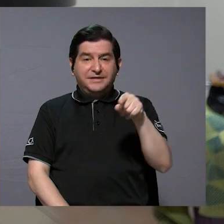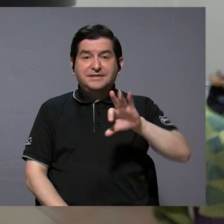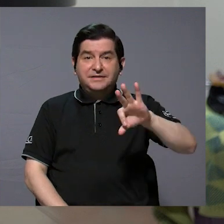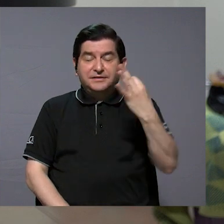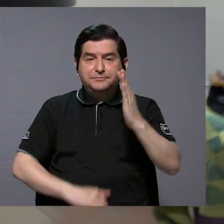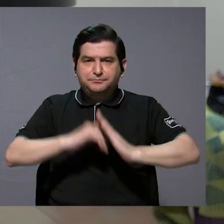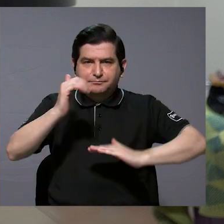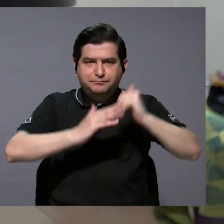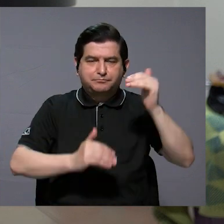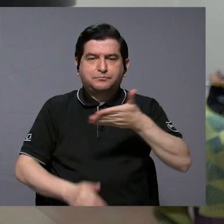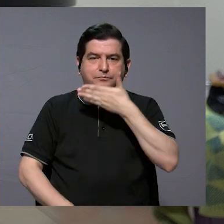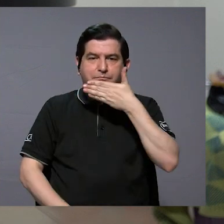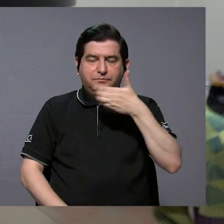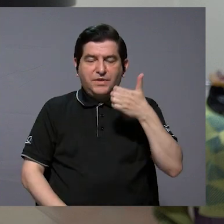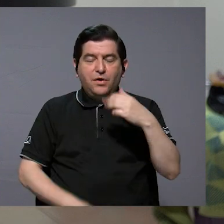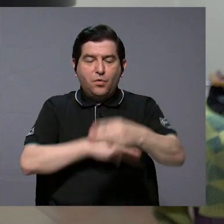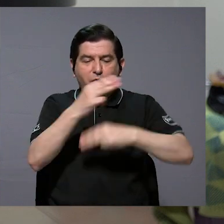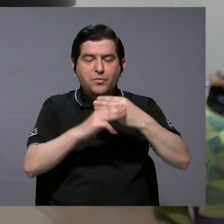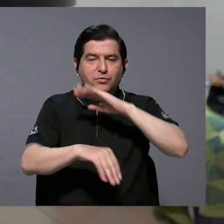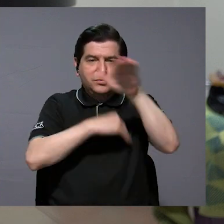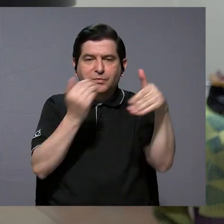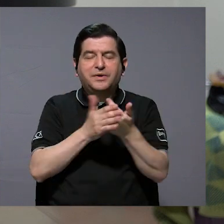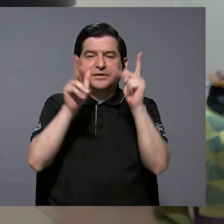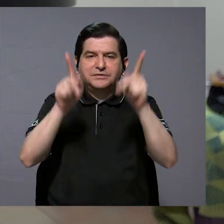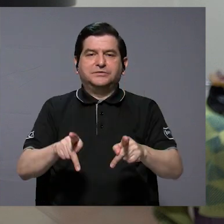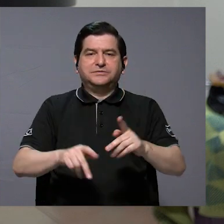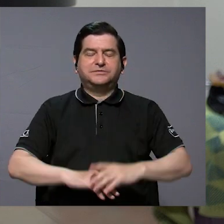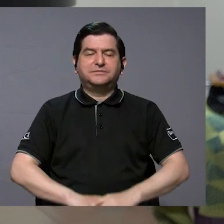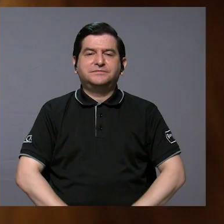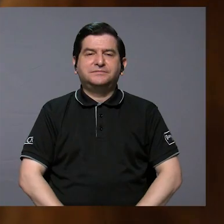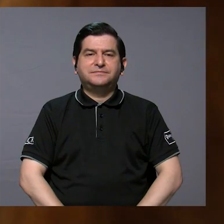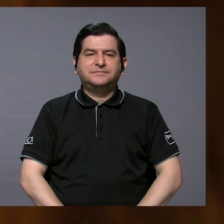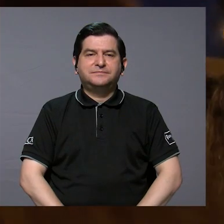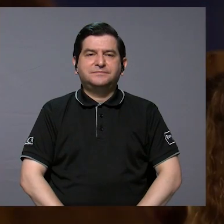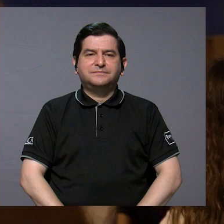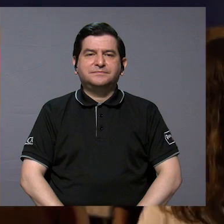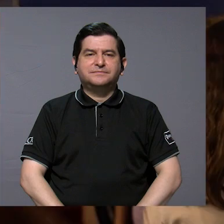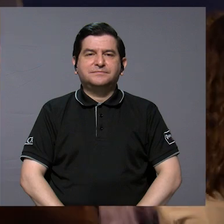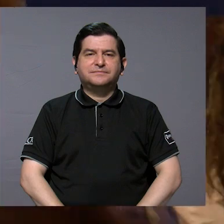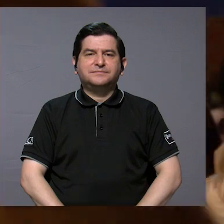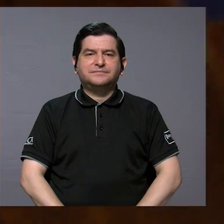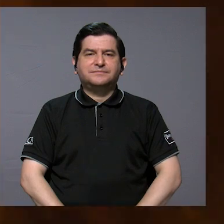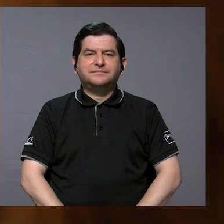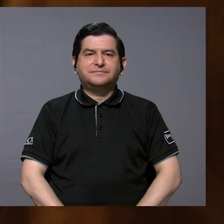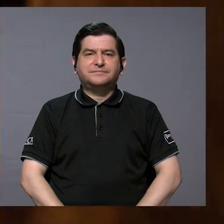ilusión de que es así como se construye un mundo mejor para todos y para todas.